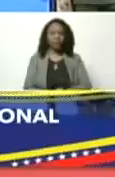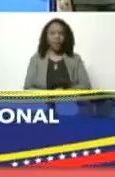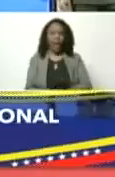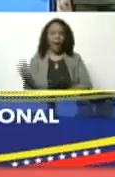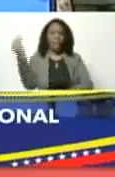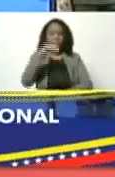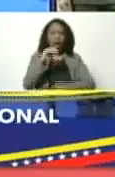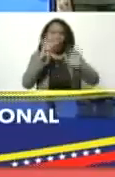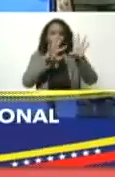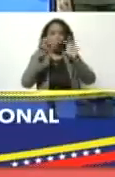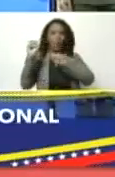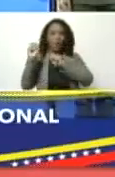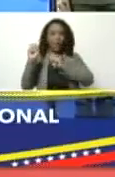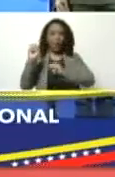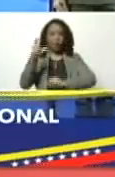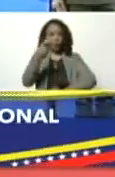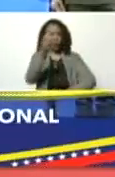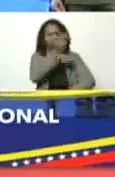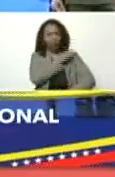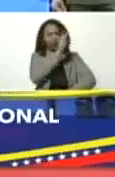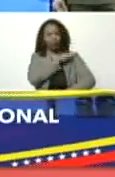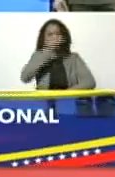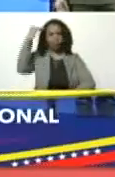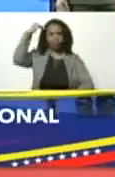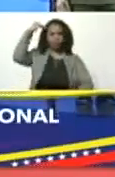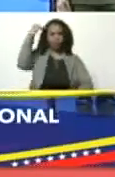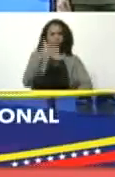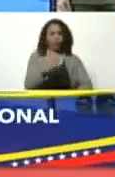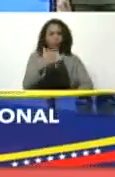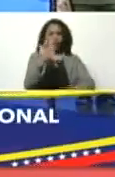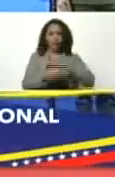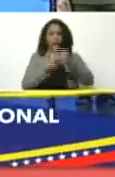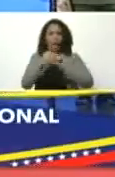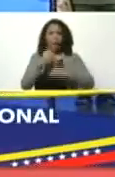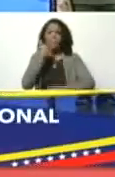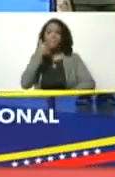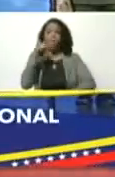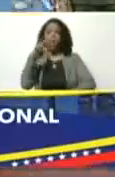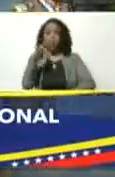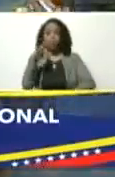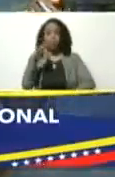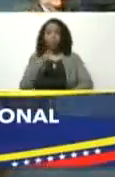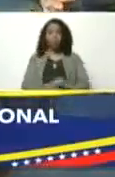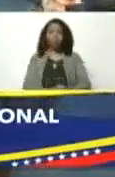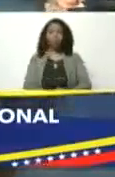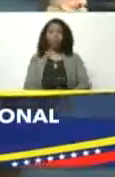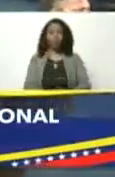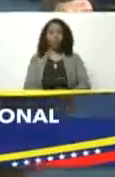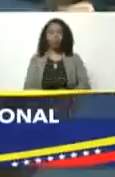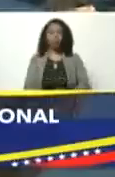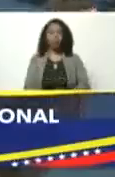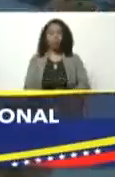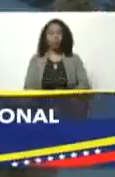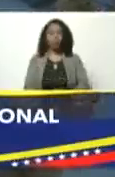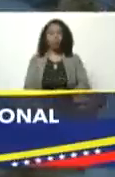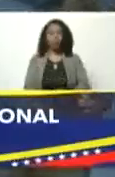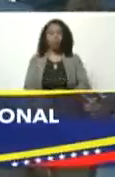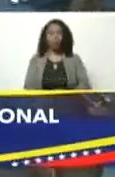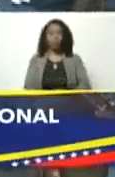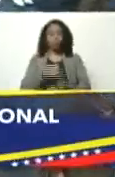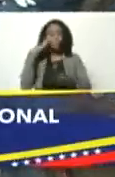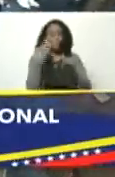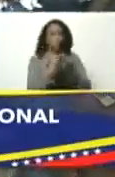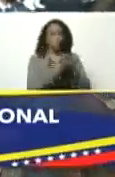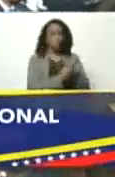de 90 generales y almirantes que ascenderé en los días que están por venir. ¿Qué demuestra